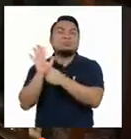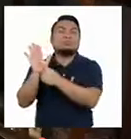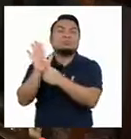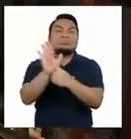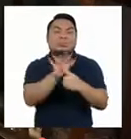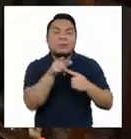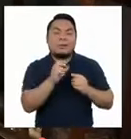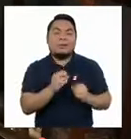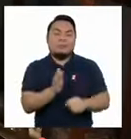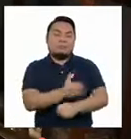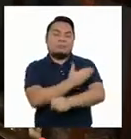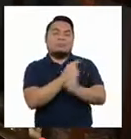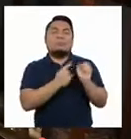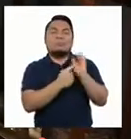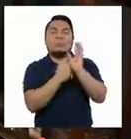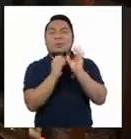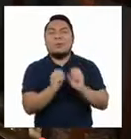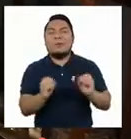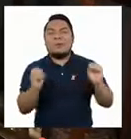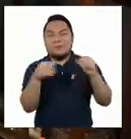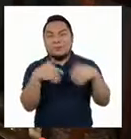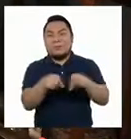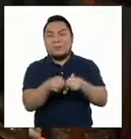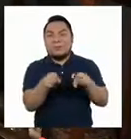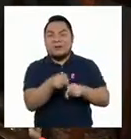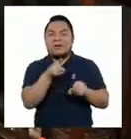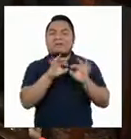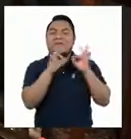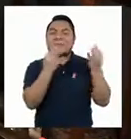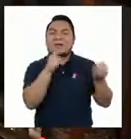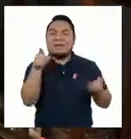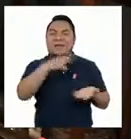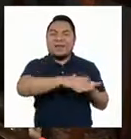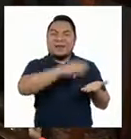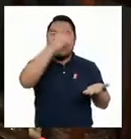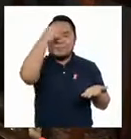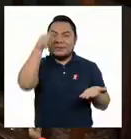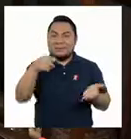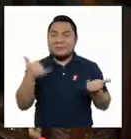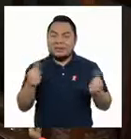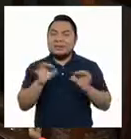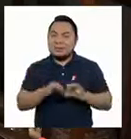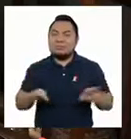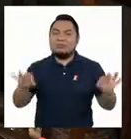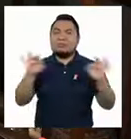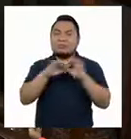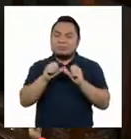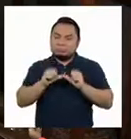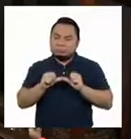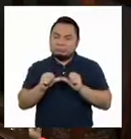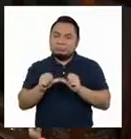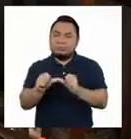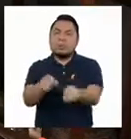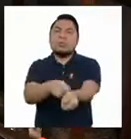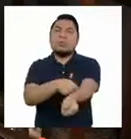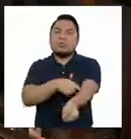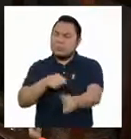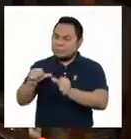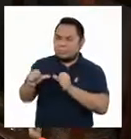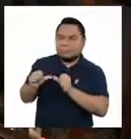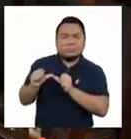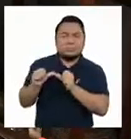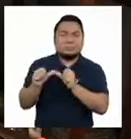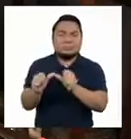en casa, en la familia. Nos va a contar de la importancia de mantener vivas las tradiciones que